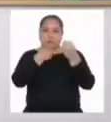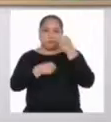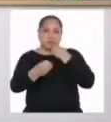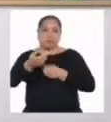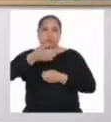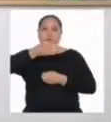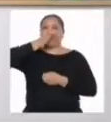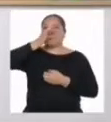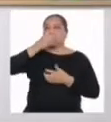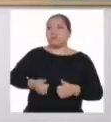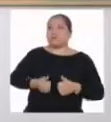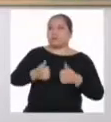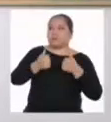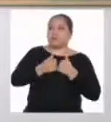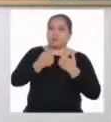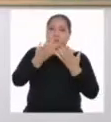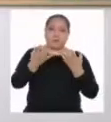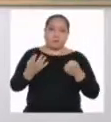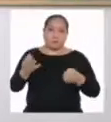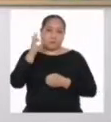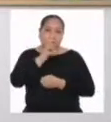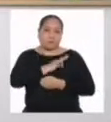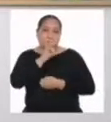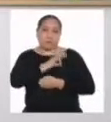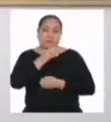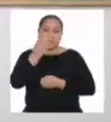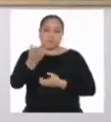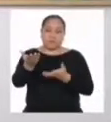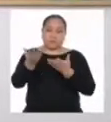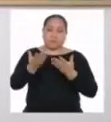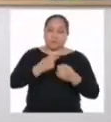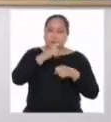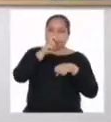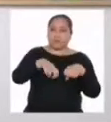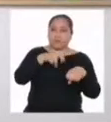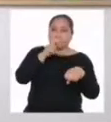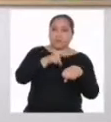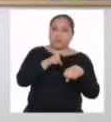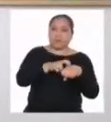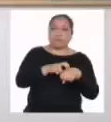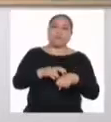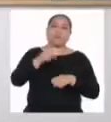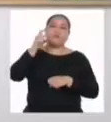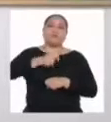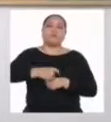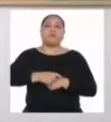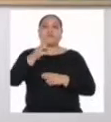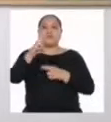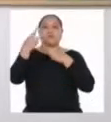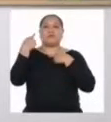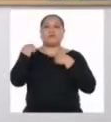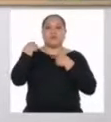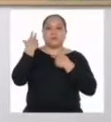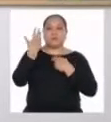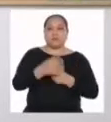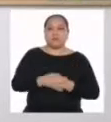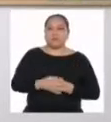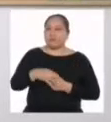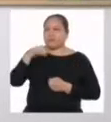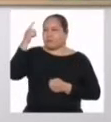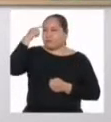comida, bebida y vida. Si queremos aprovechar lo que nos ofrece la naturaleza, debemos hacerlo